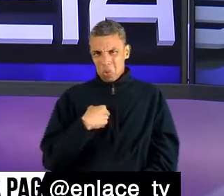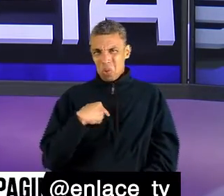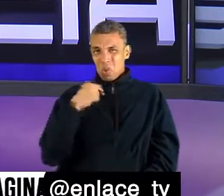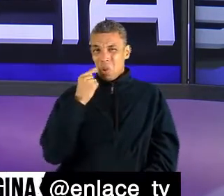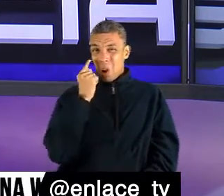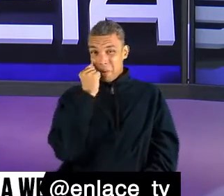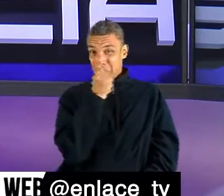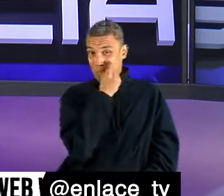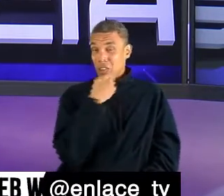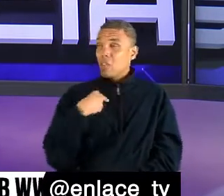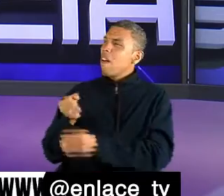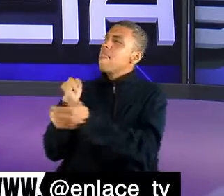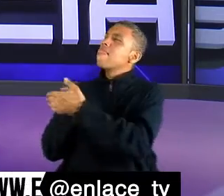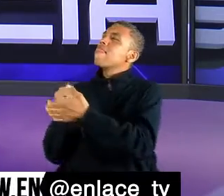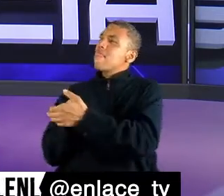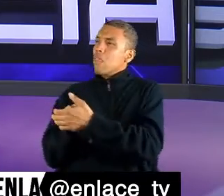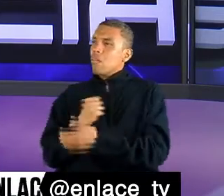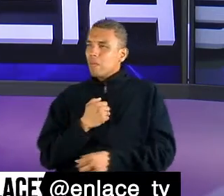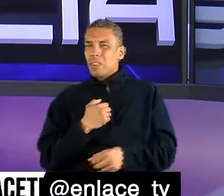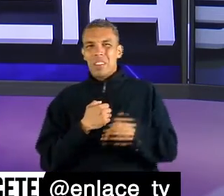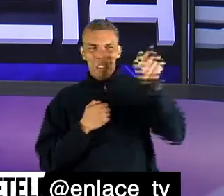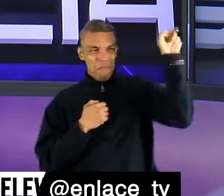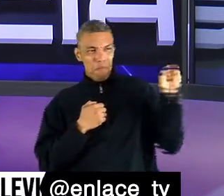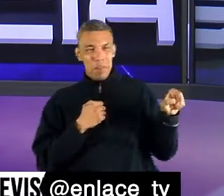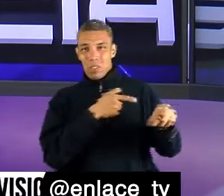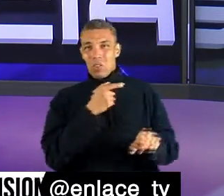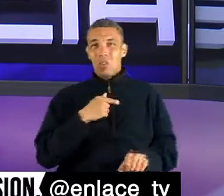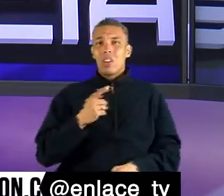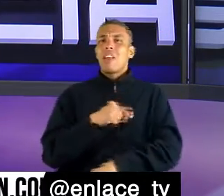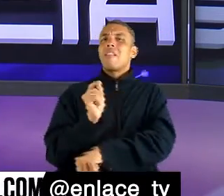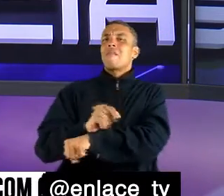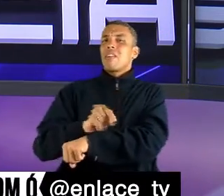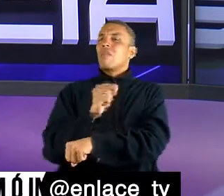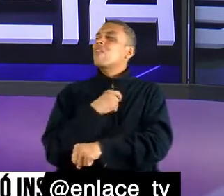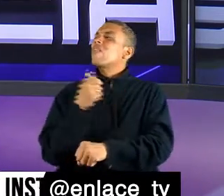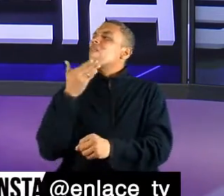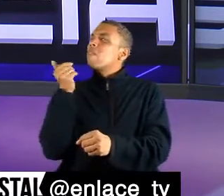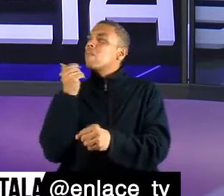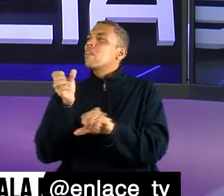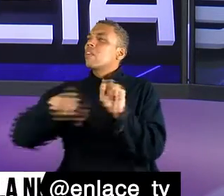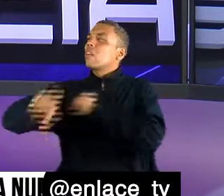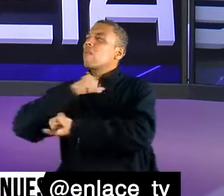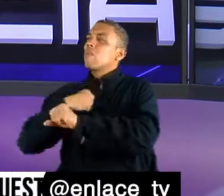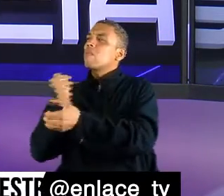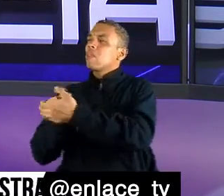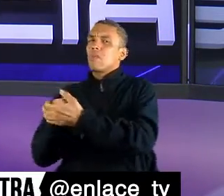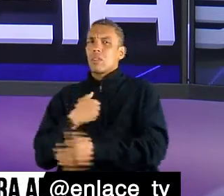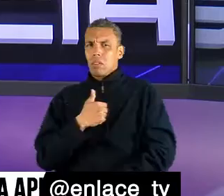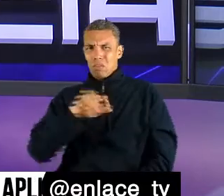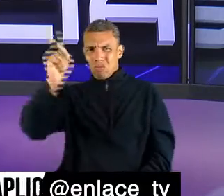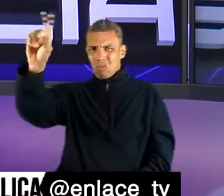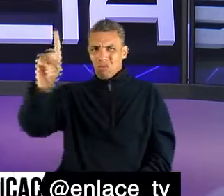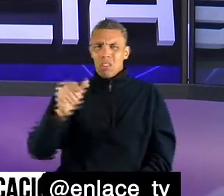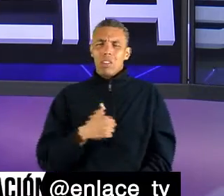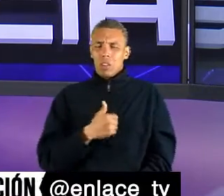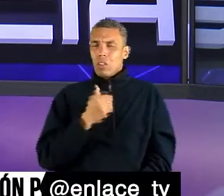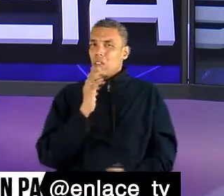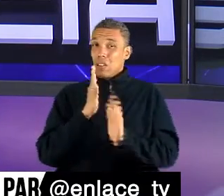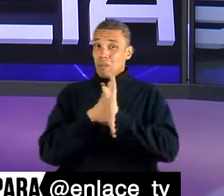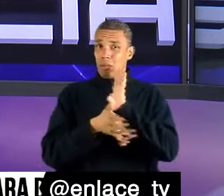del liberalismo. El senador califica como fábula esa afirmación por parte de sus contradictores. Esta declaración las dio